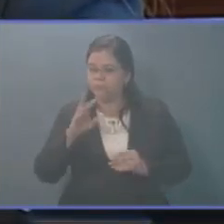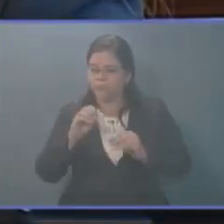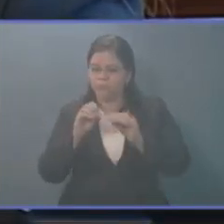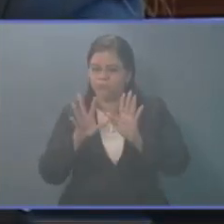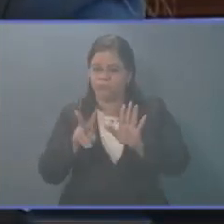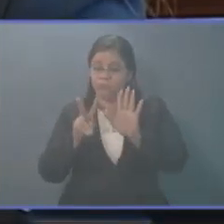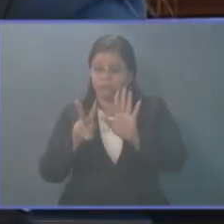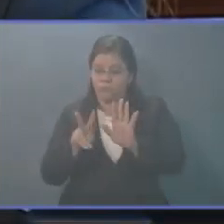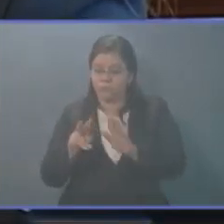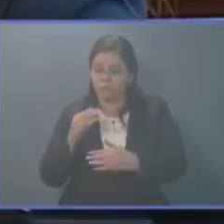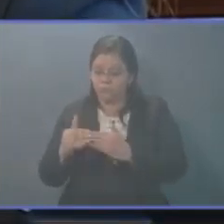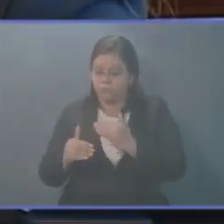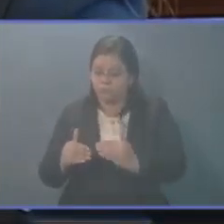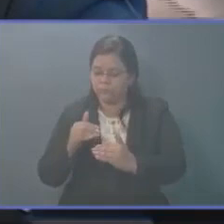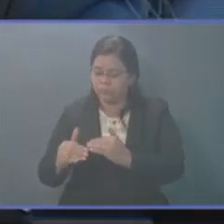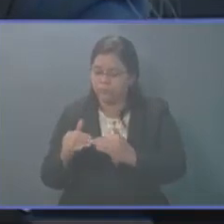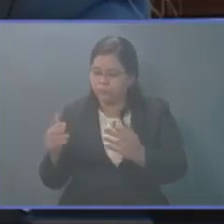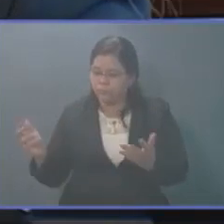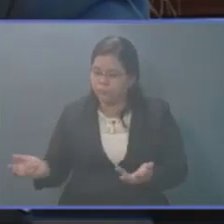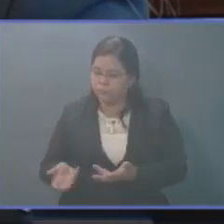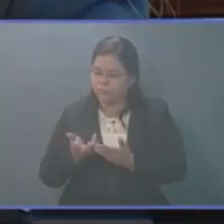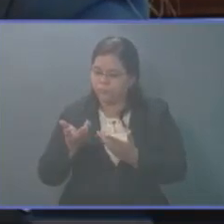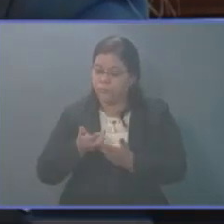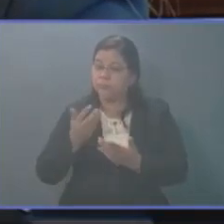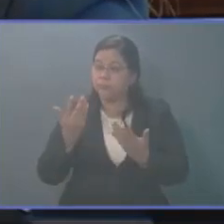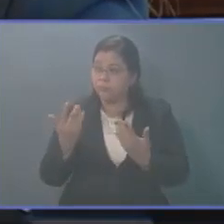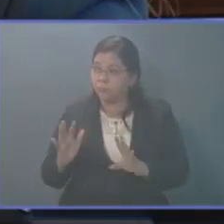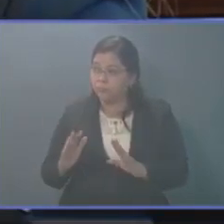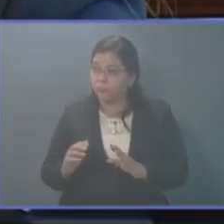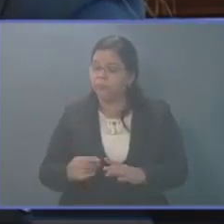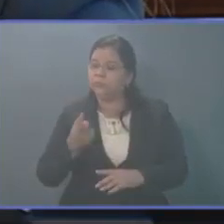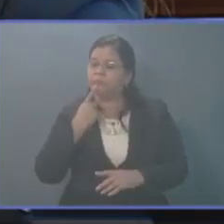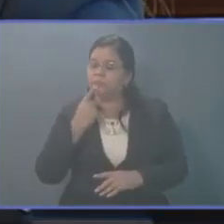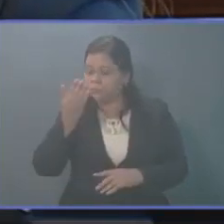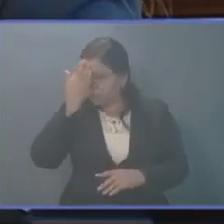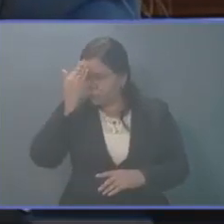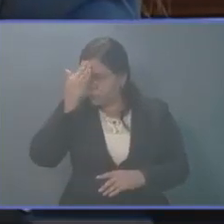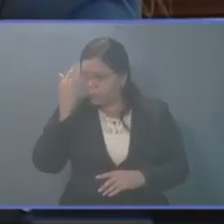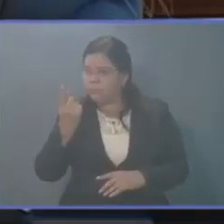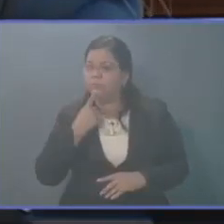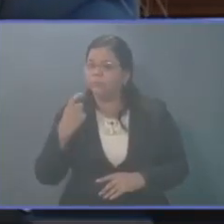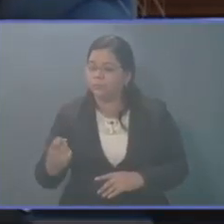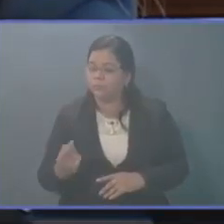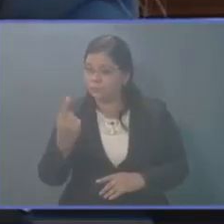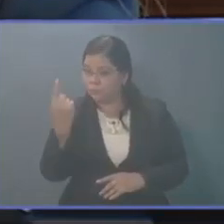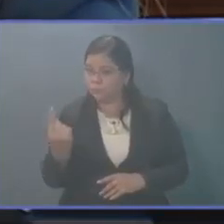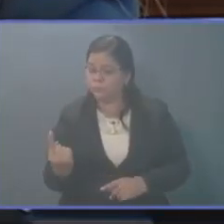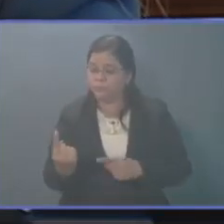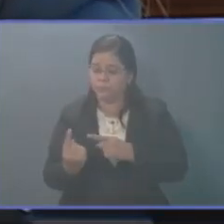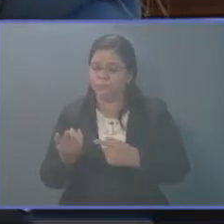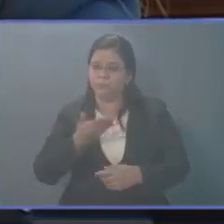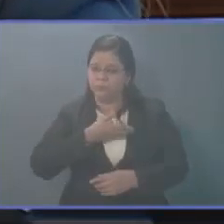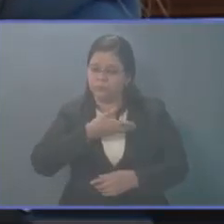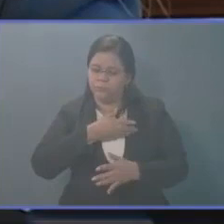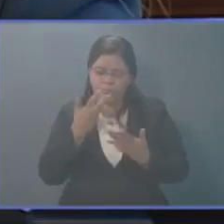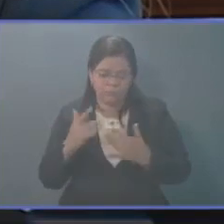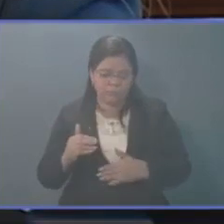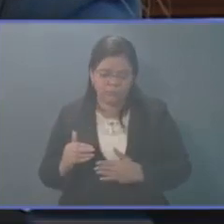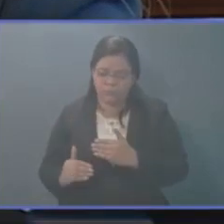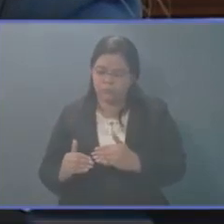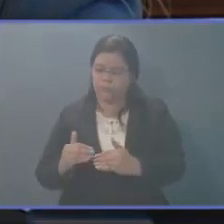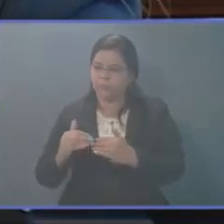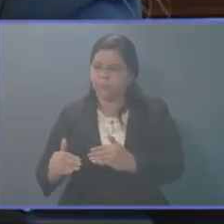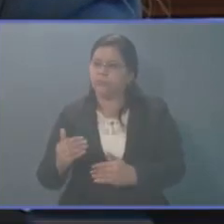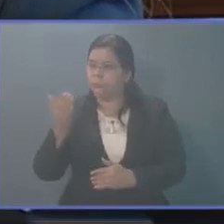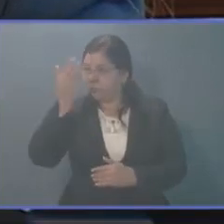no desaprovechó la oportunidad para hacerlo pedazos, señores. Y es que en una entrevista espléndidamente brillaba